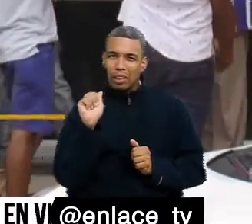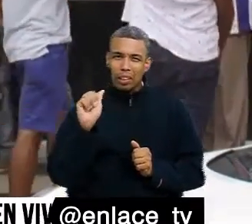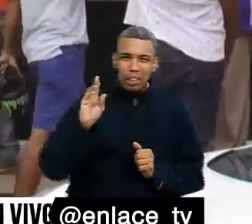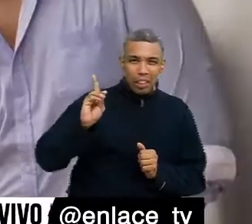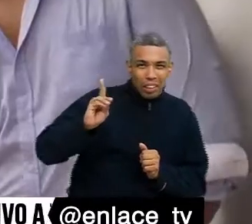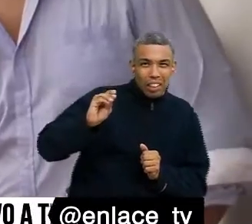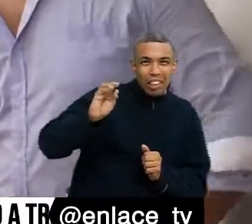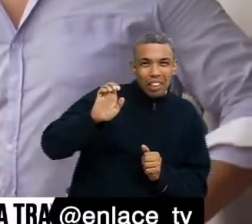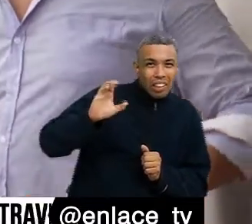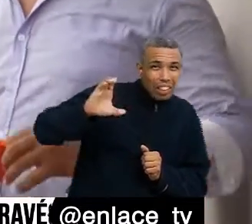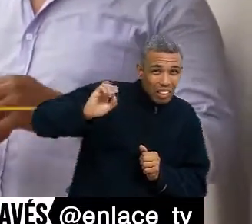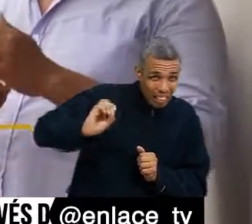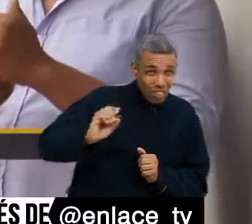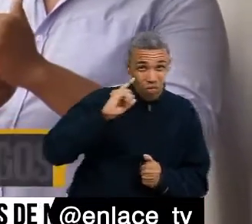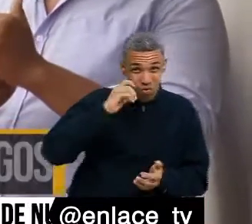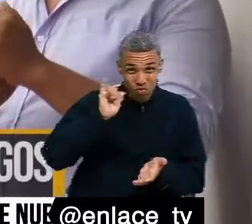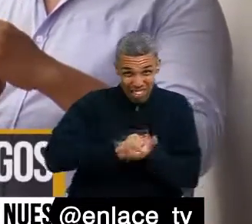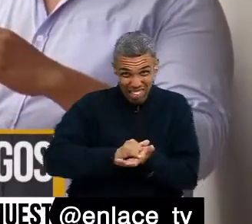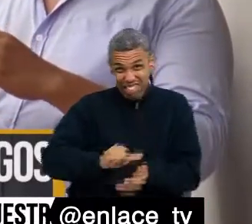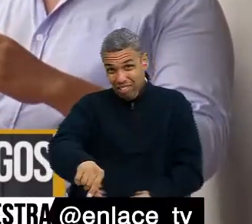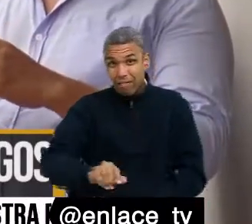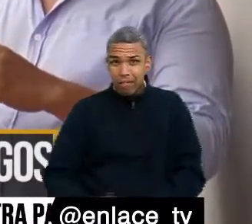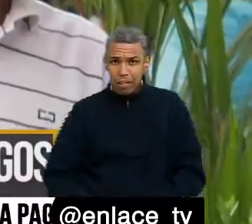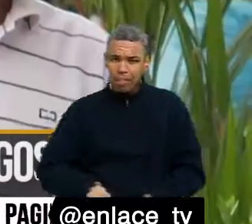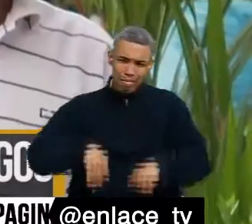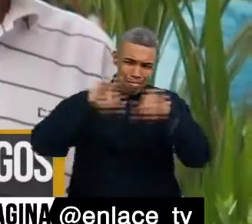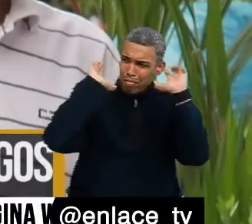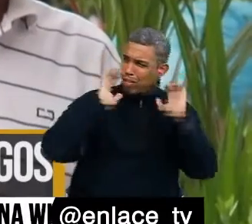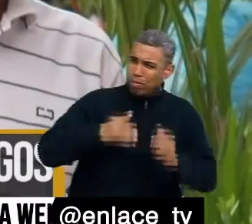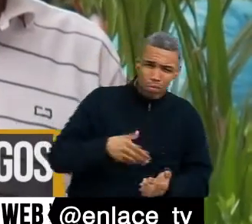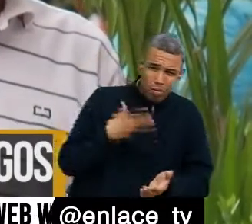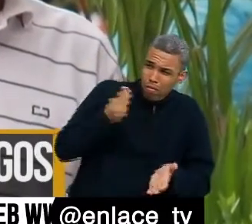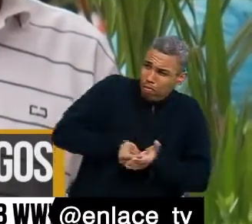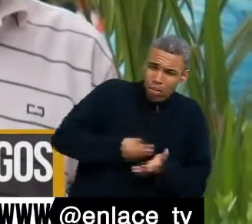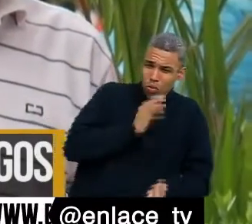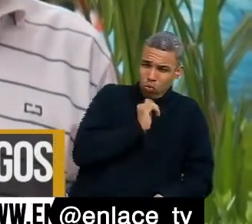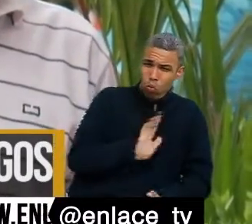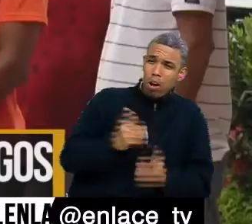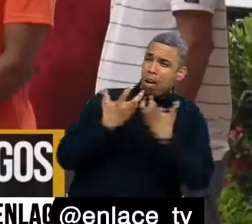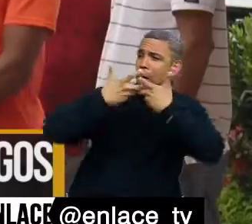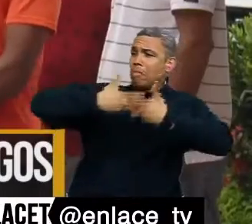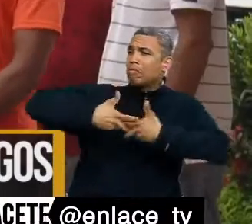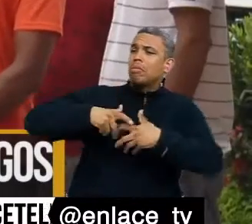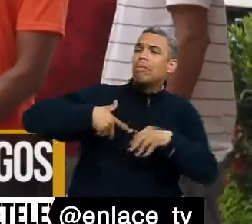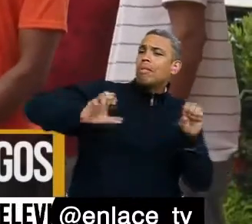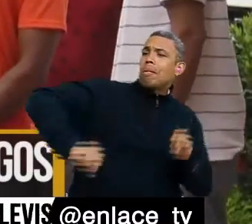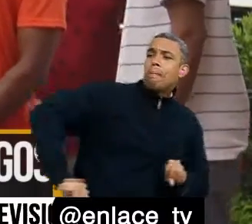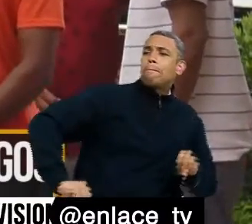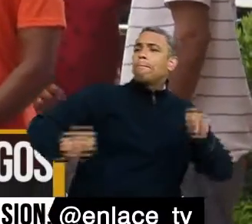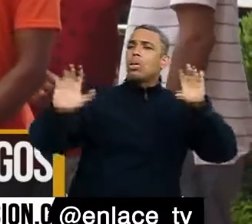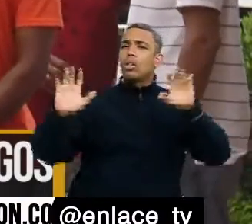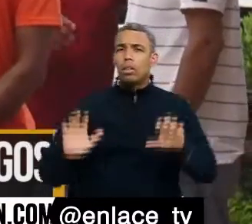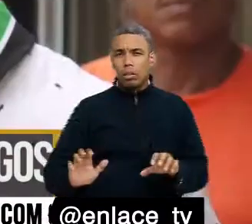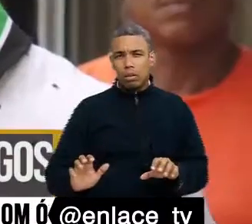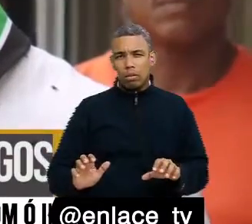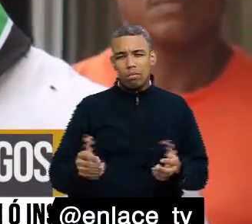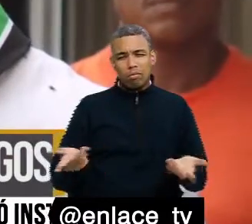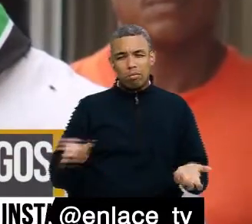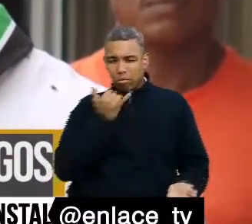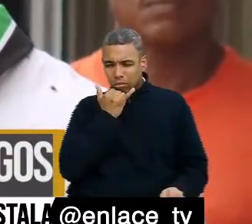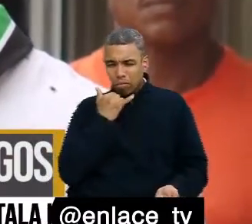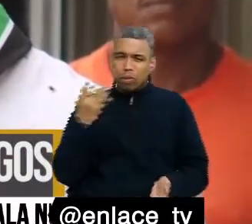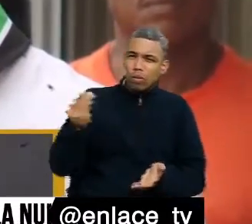obra del intercambiador Puerto Wilches de la Gran Vía Yuma. Se quejan estos trabajadores porque la firma trasteó un nuevo domicilio ubicado en el barrio La Libertad. Y nos llegamos